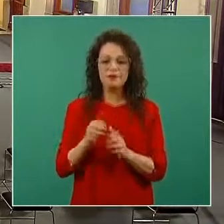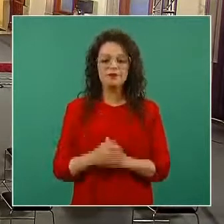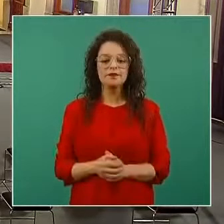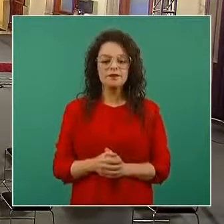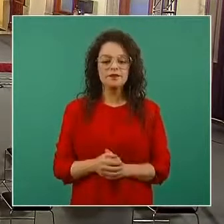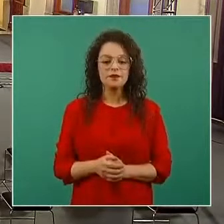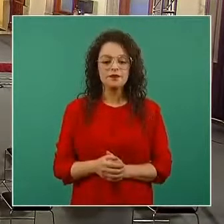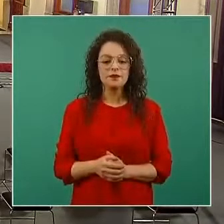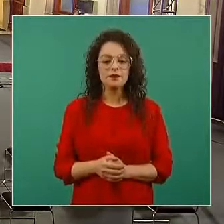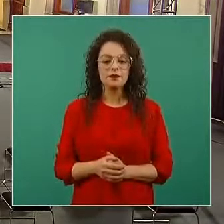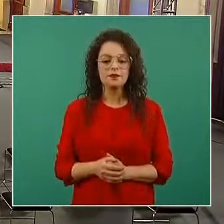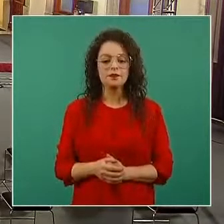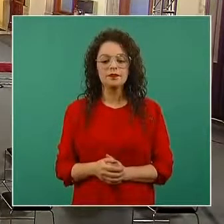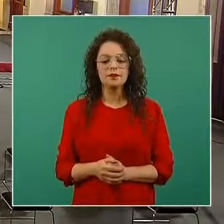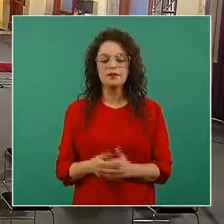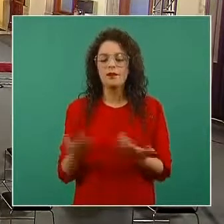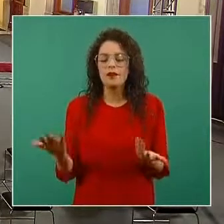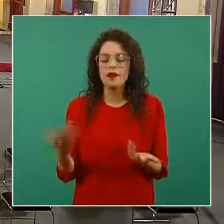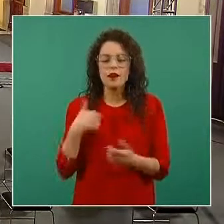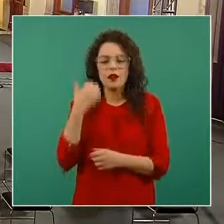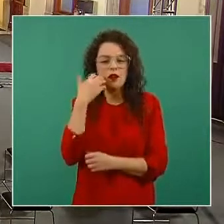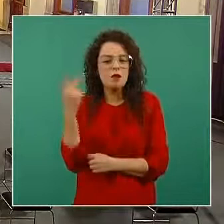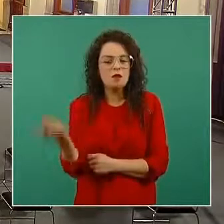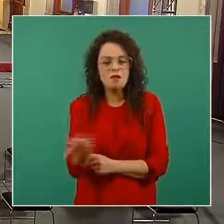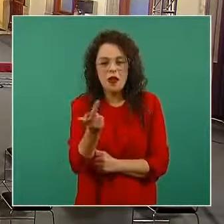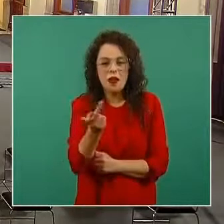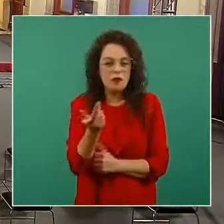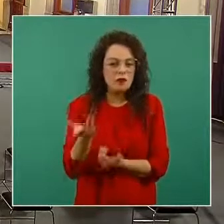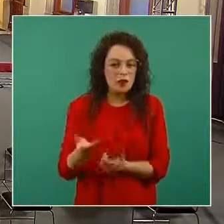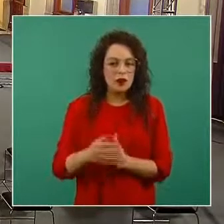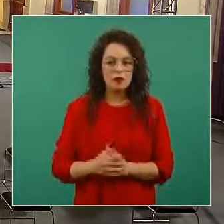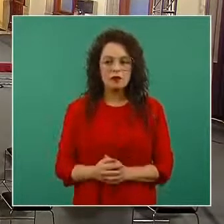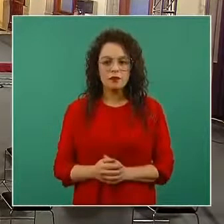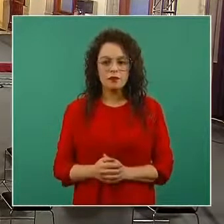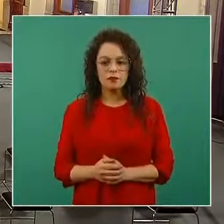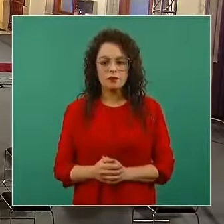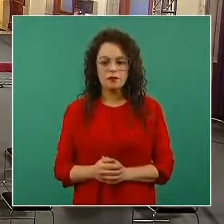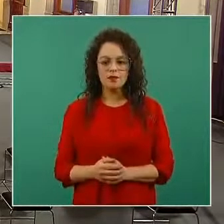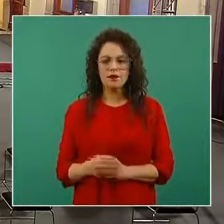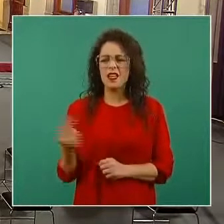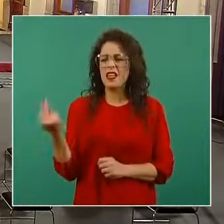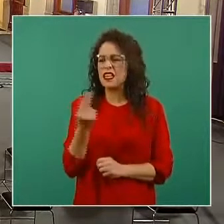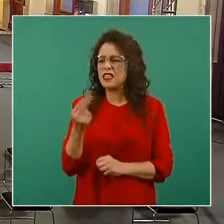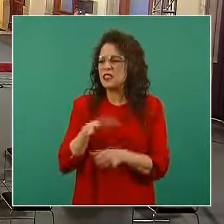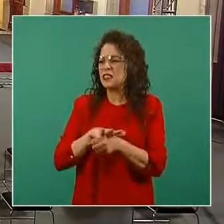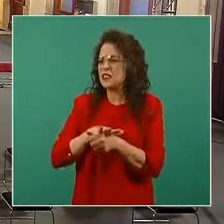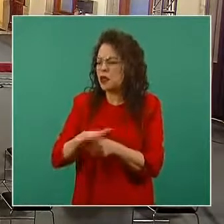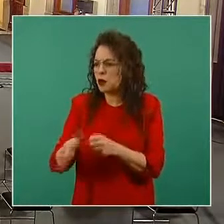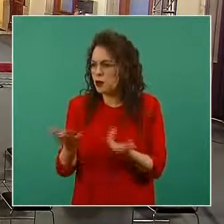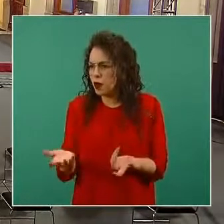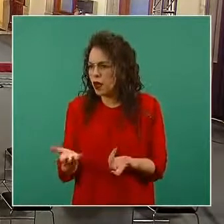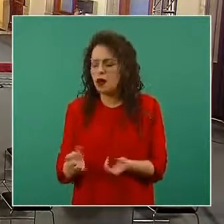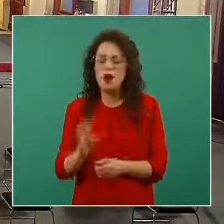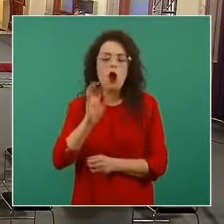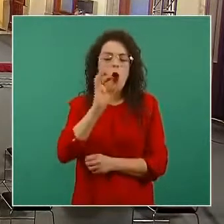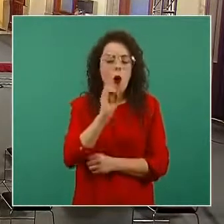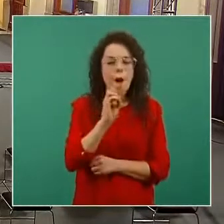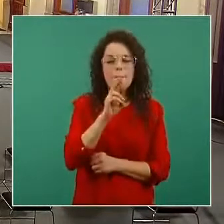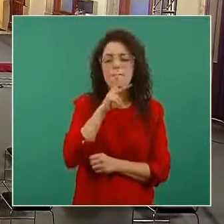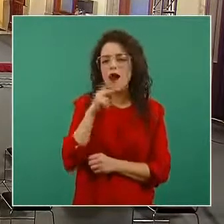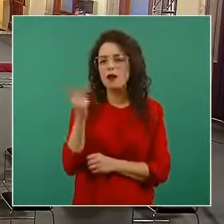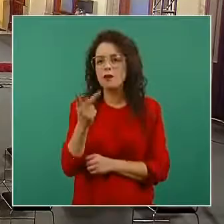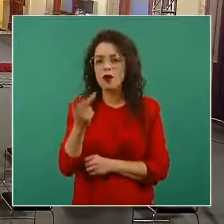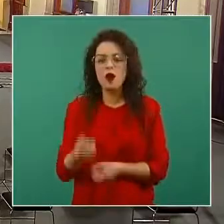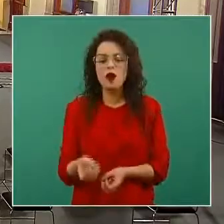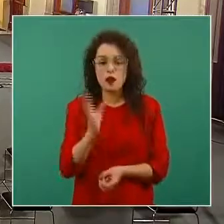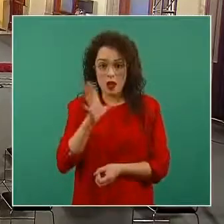se necesita para, o más bien, si ya tienen ustedes armadas unas estadísticas de cuántas personas necesitan